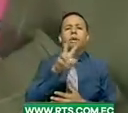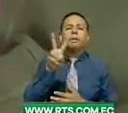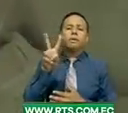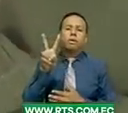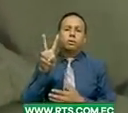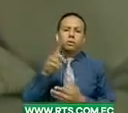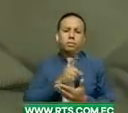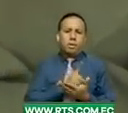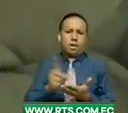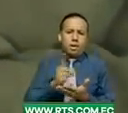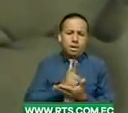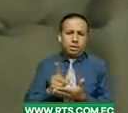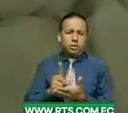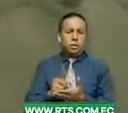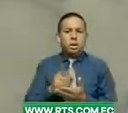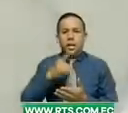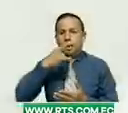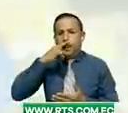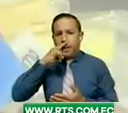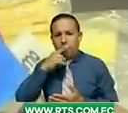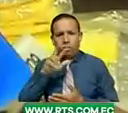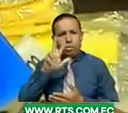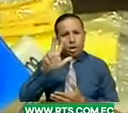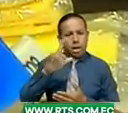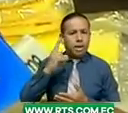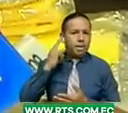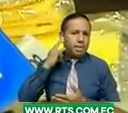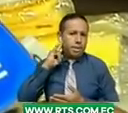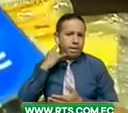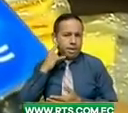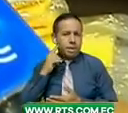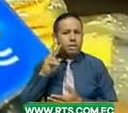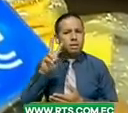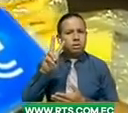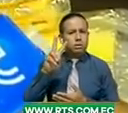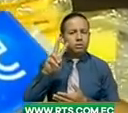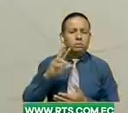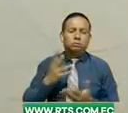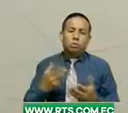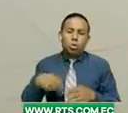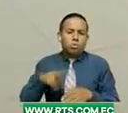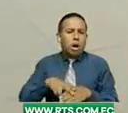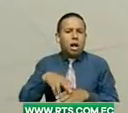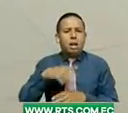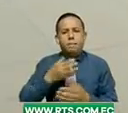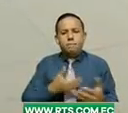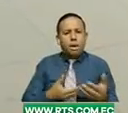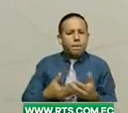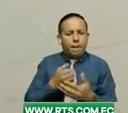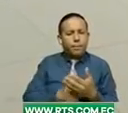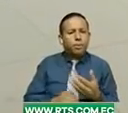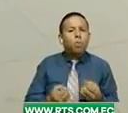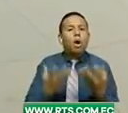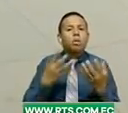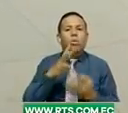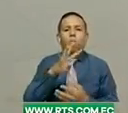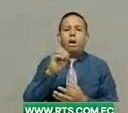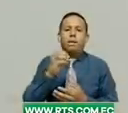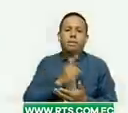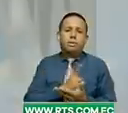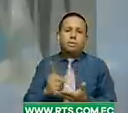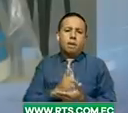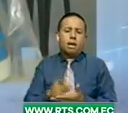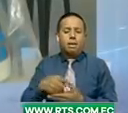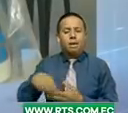y 2 niñas. Normalmente los niños nacen de 40 semanas, o sea, le faltaban 2 meses. Ya hay 2 que están sin oxígeno y